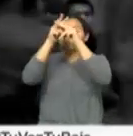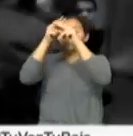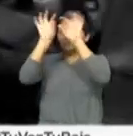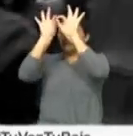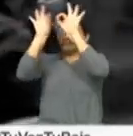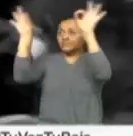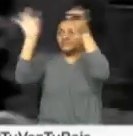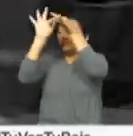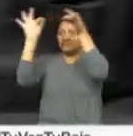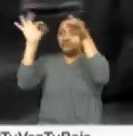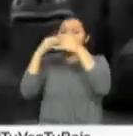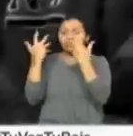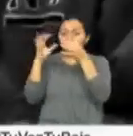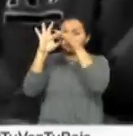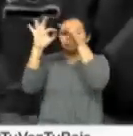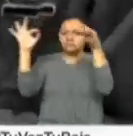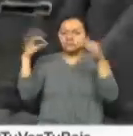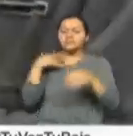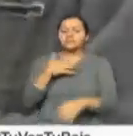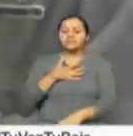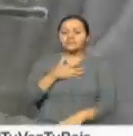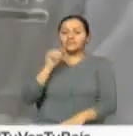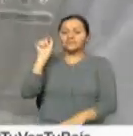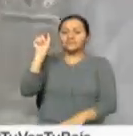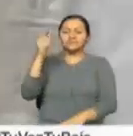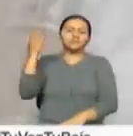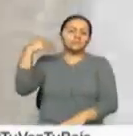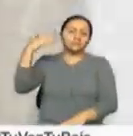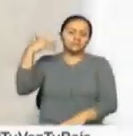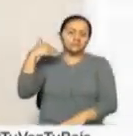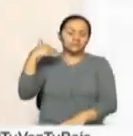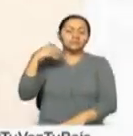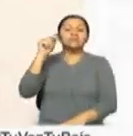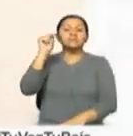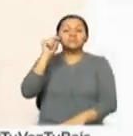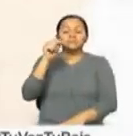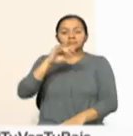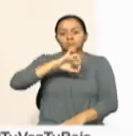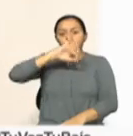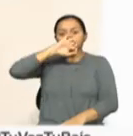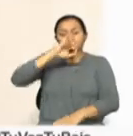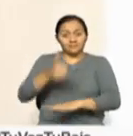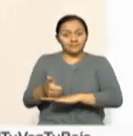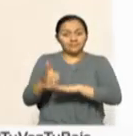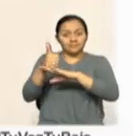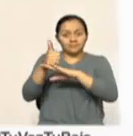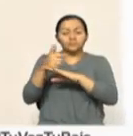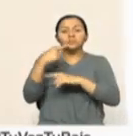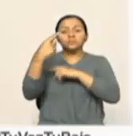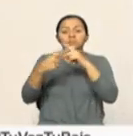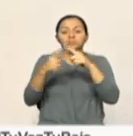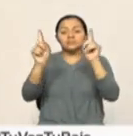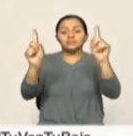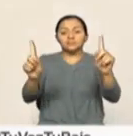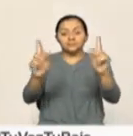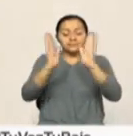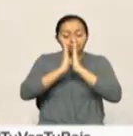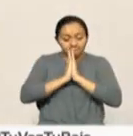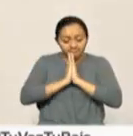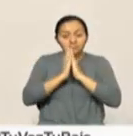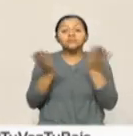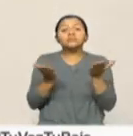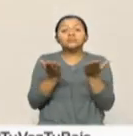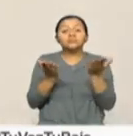escribiera: aquí está el que fue. La Conferencia Episcopal Ecuatoriana informó que las honras fúnebres de Monseñor Luis Alberto